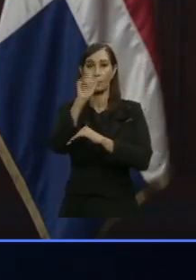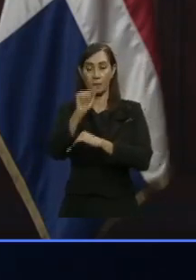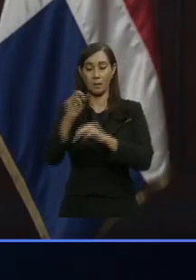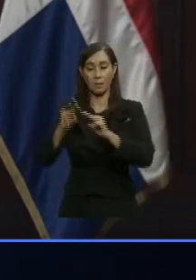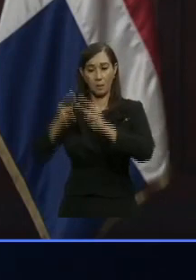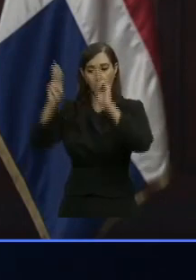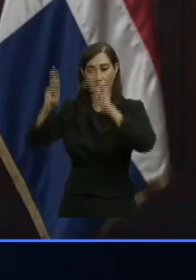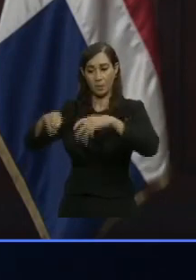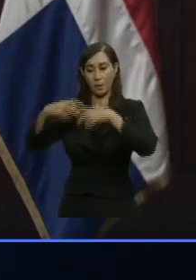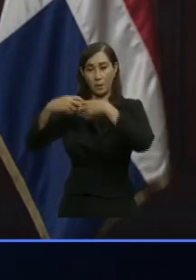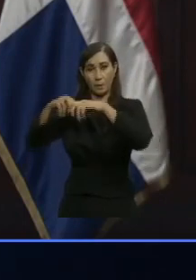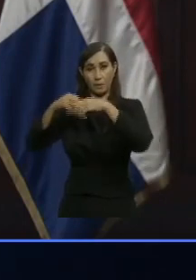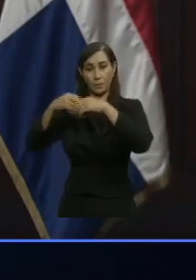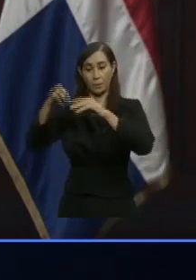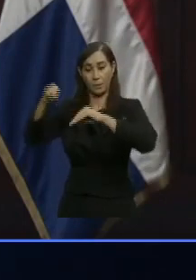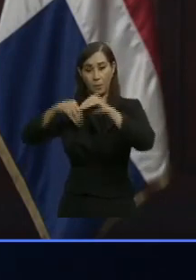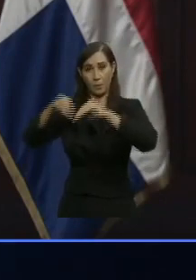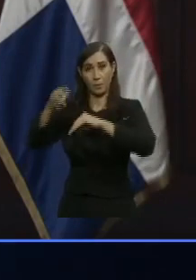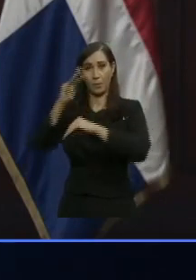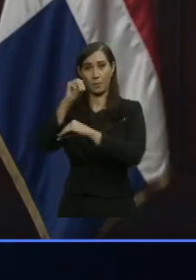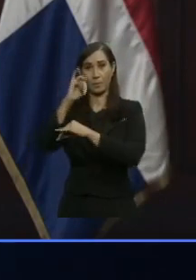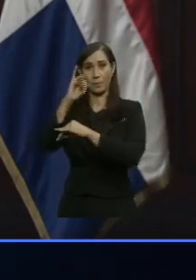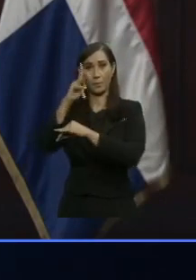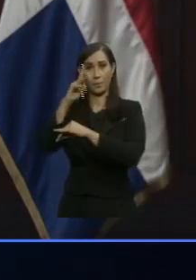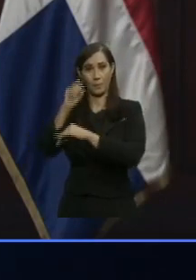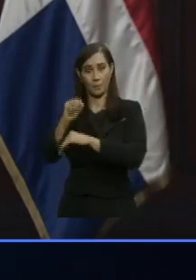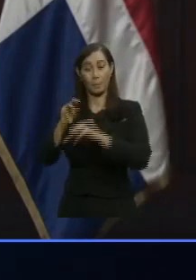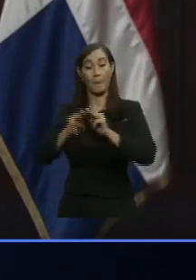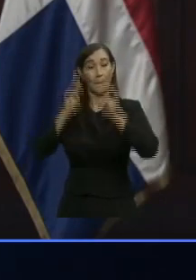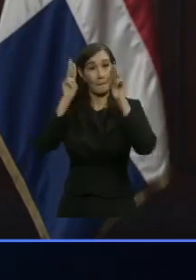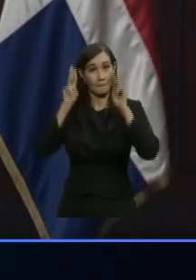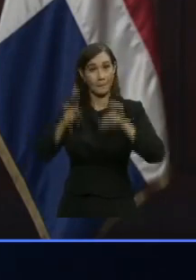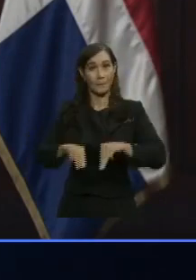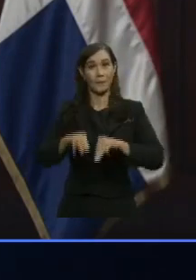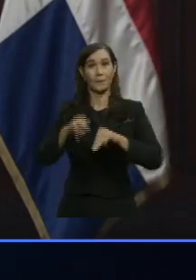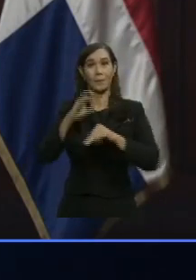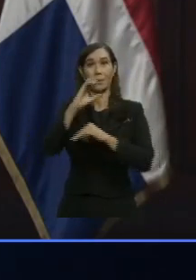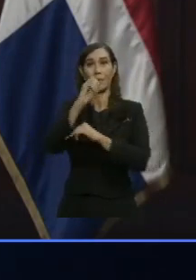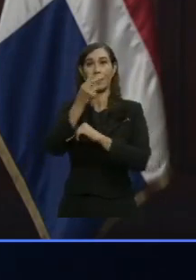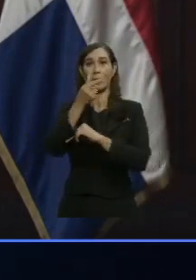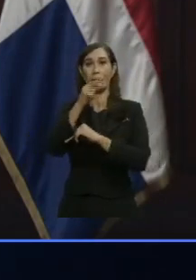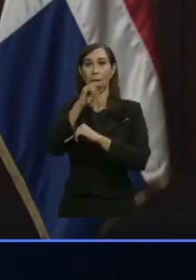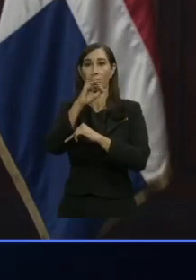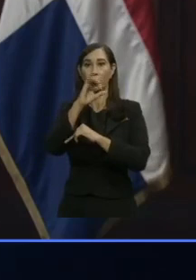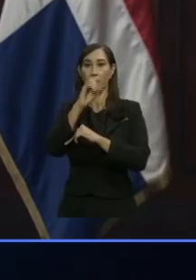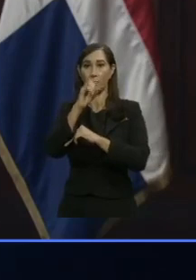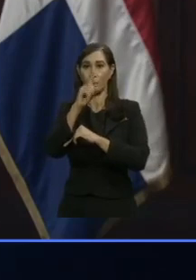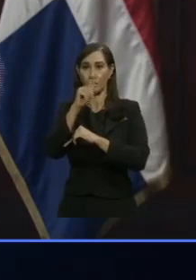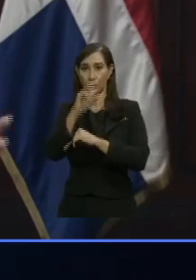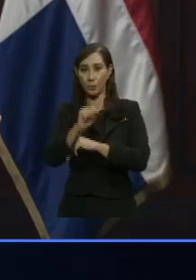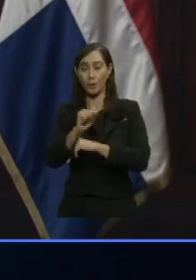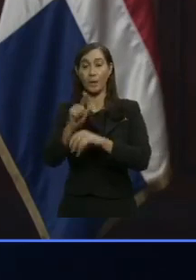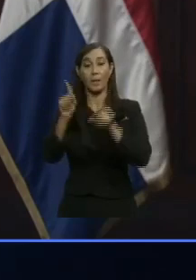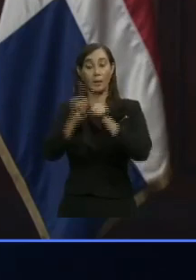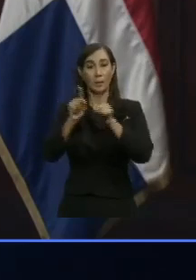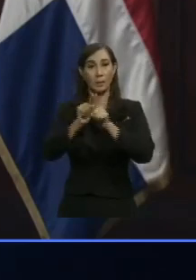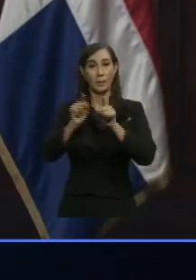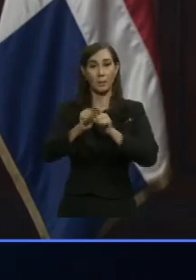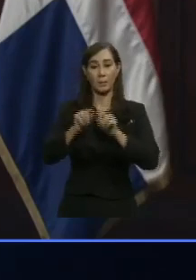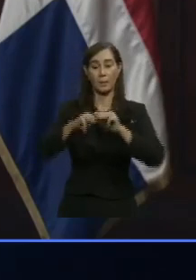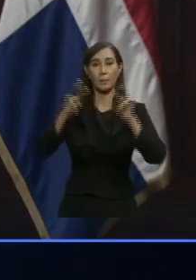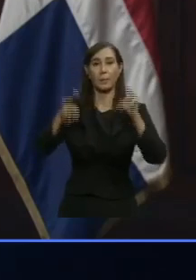internacional que está volátil pero además de eso coco y amigos televidente hay una situación